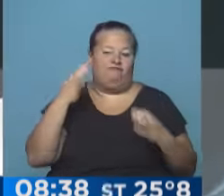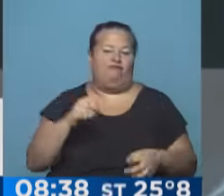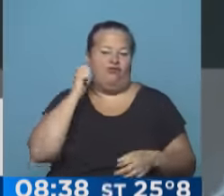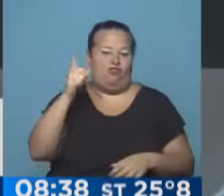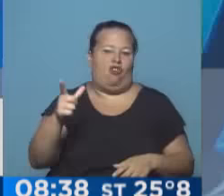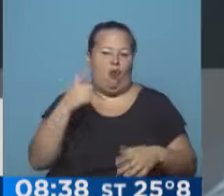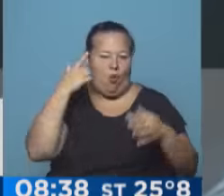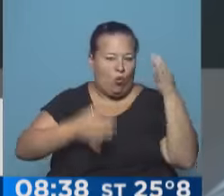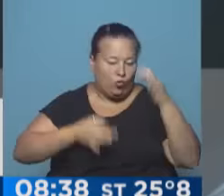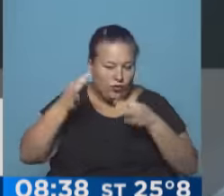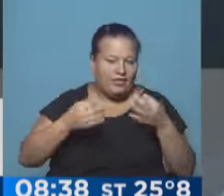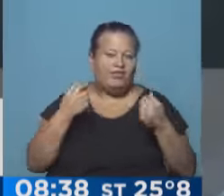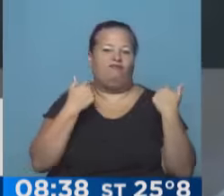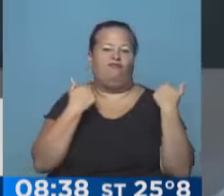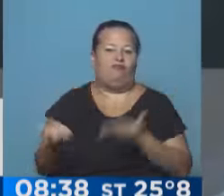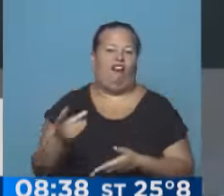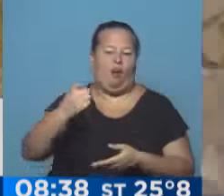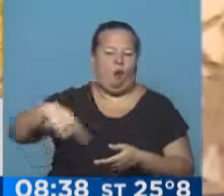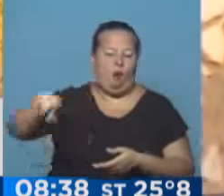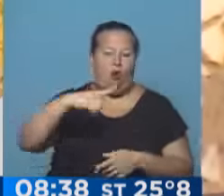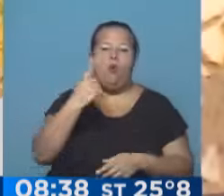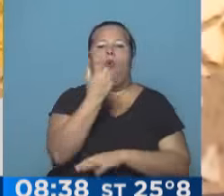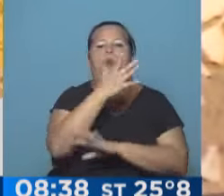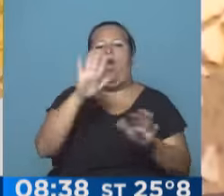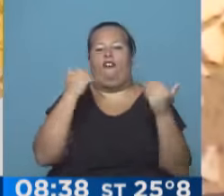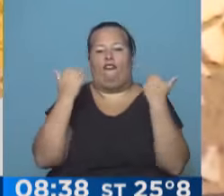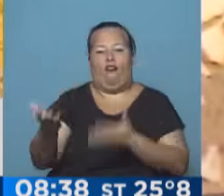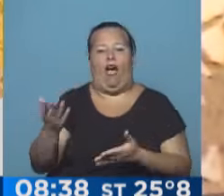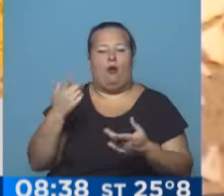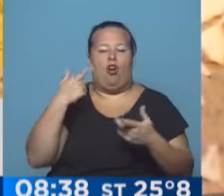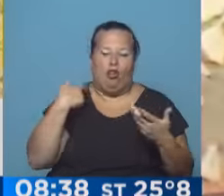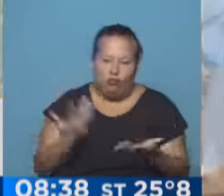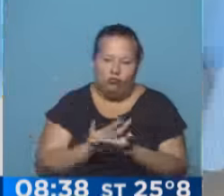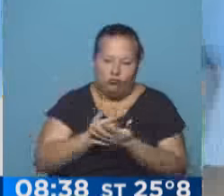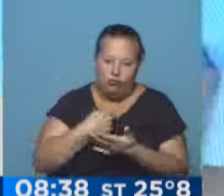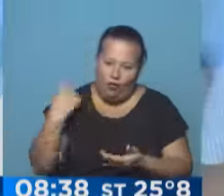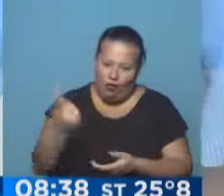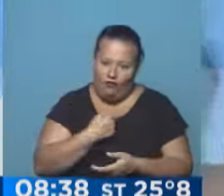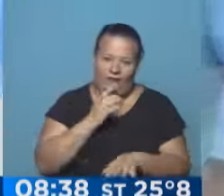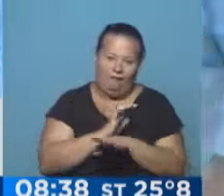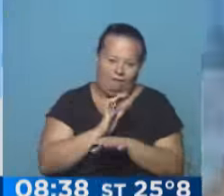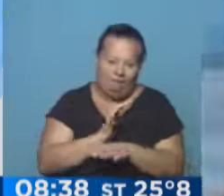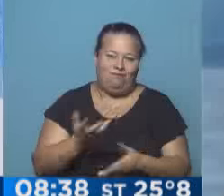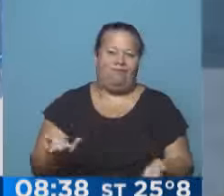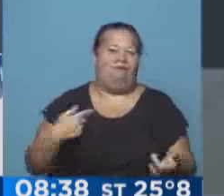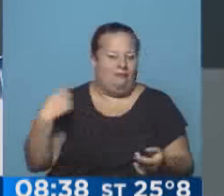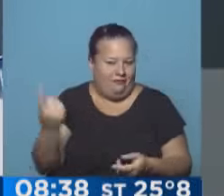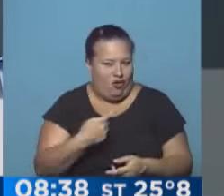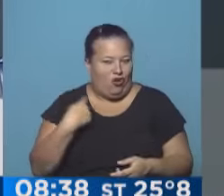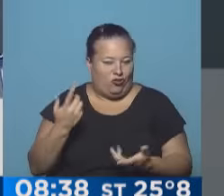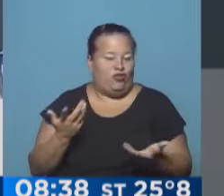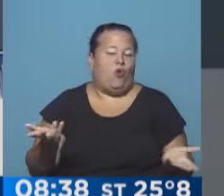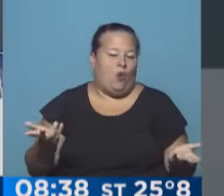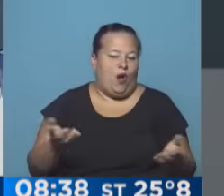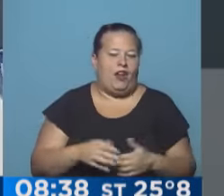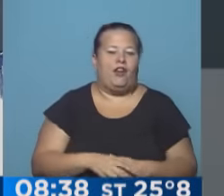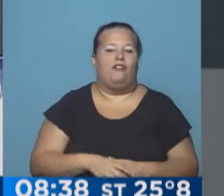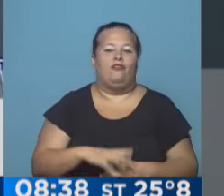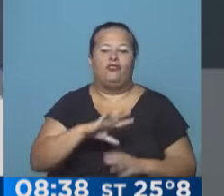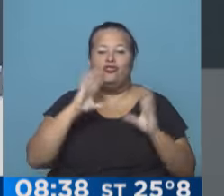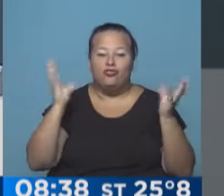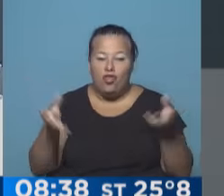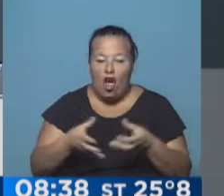la justicia y la justicia pudiera fallar por una vez en favor de las víctimas, ¿viste? Que somos nosotros. Así que todos